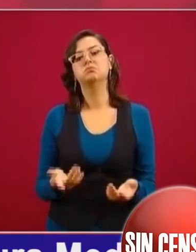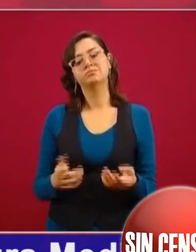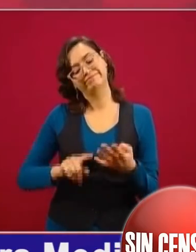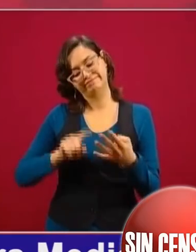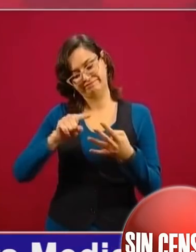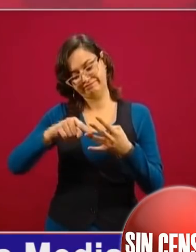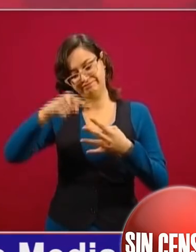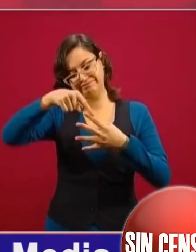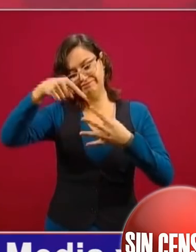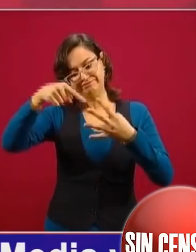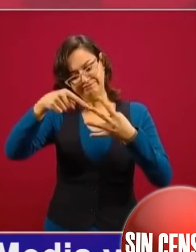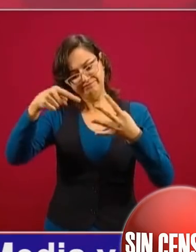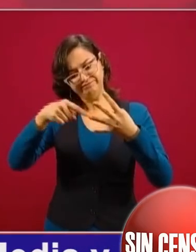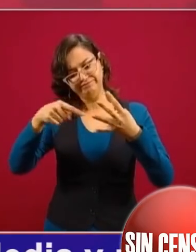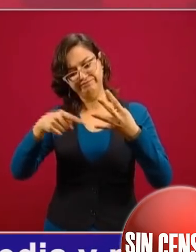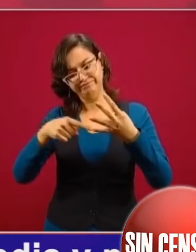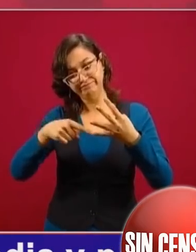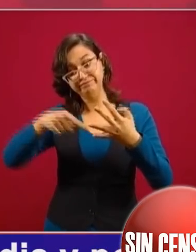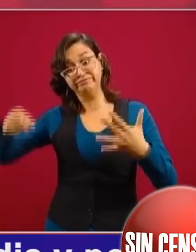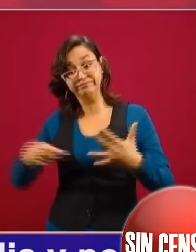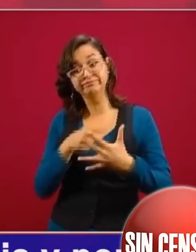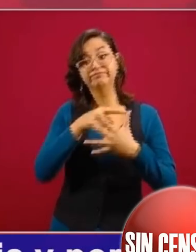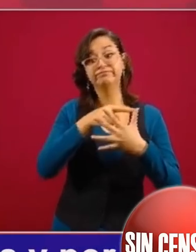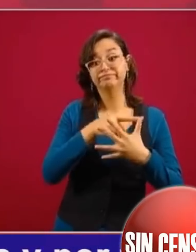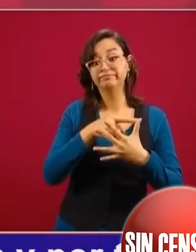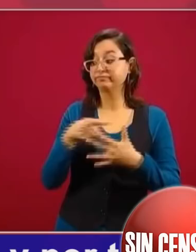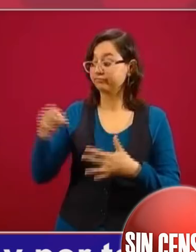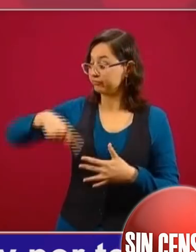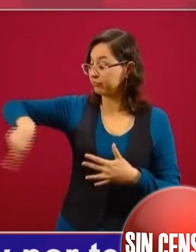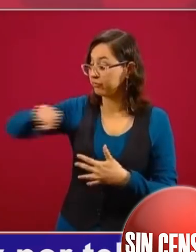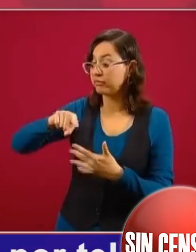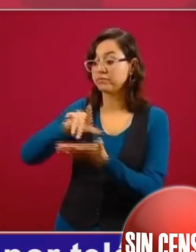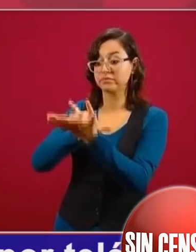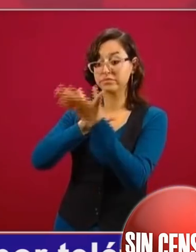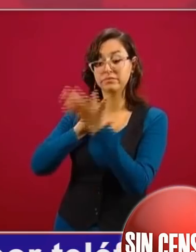los de arriba y a las pequeñas y a las medianas empresas?